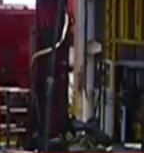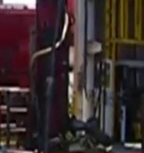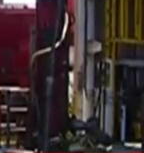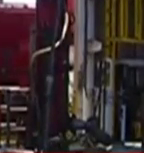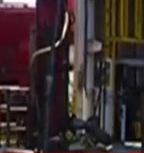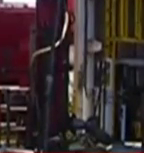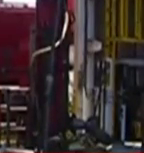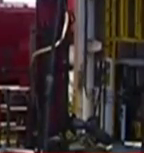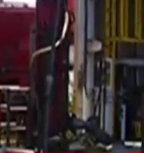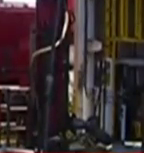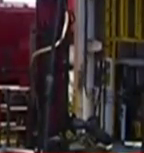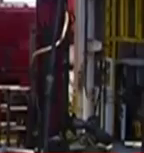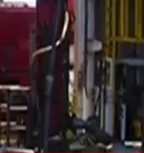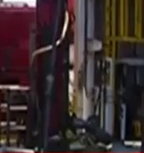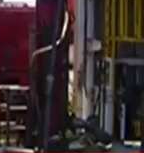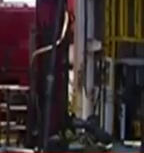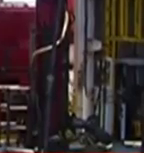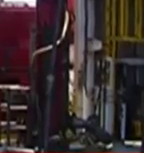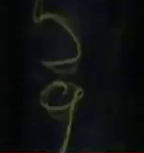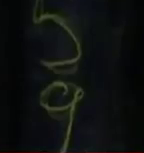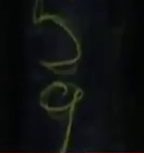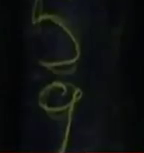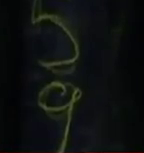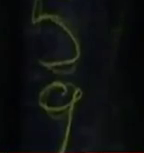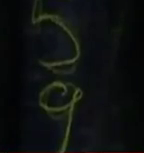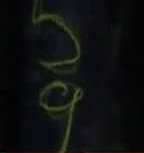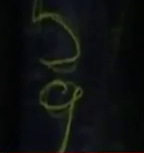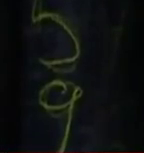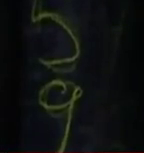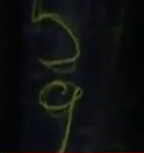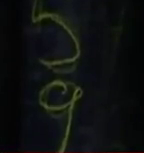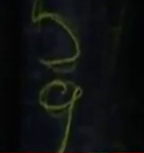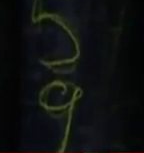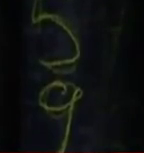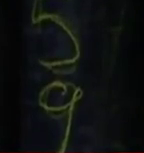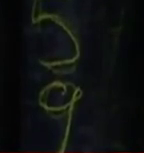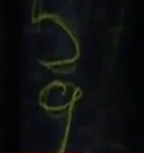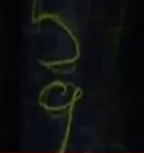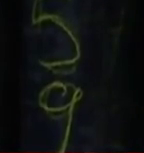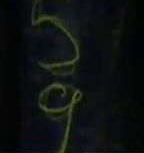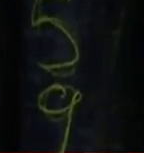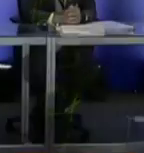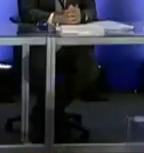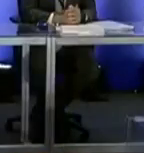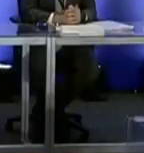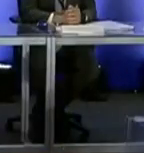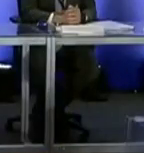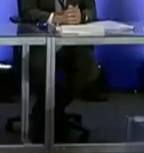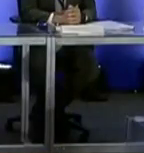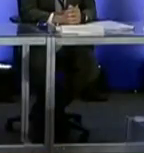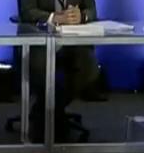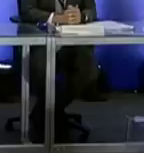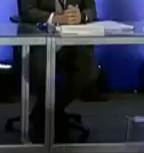estar esperando al respecto en el próximo, al cierre del 2018? Bueno, realmente